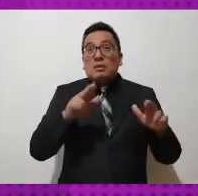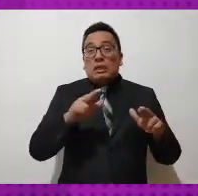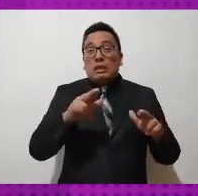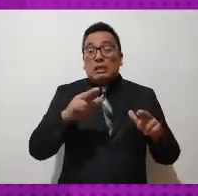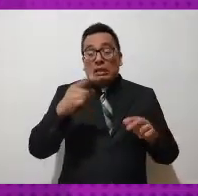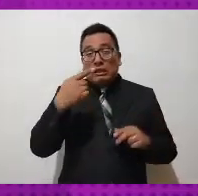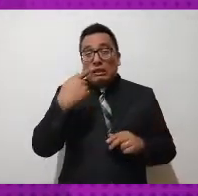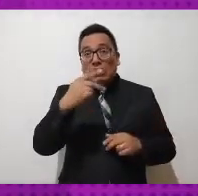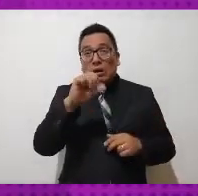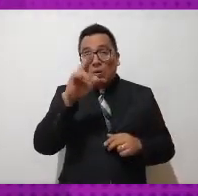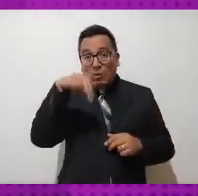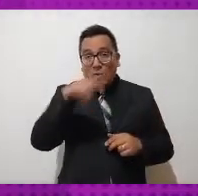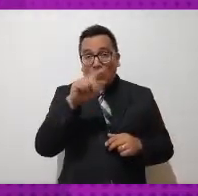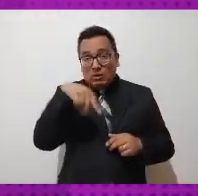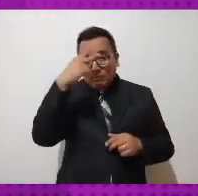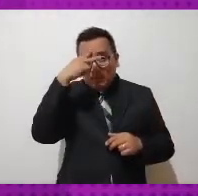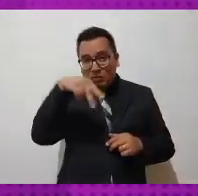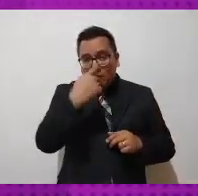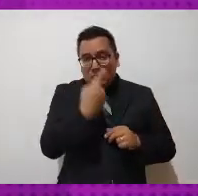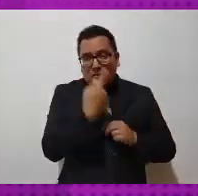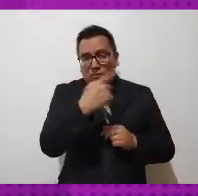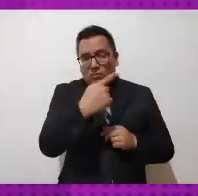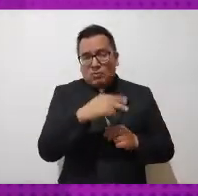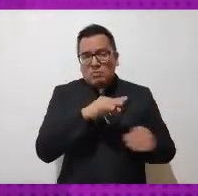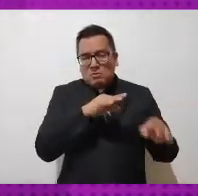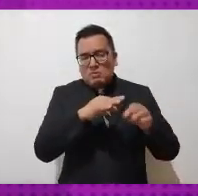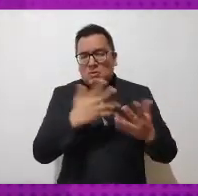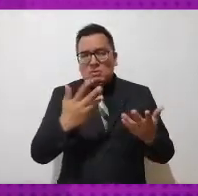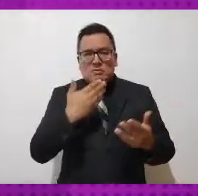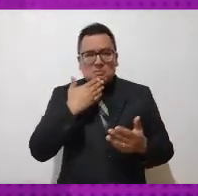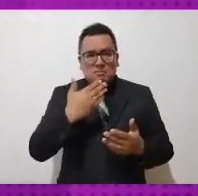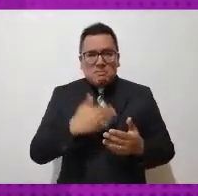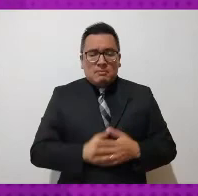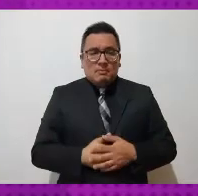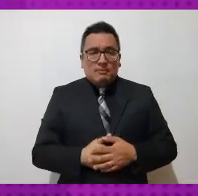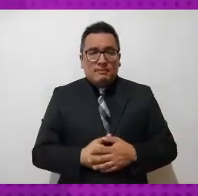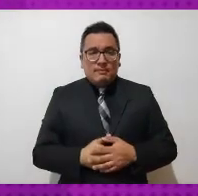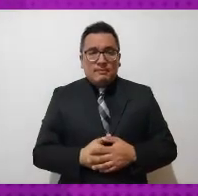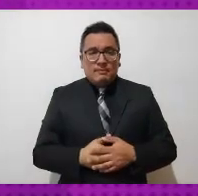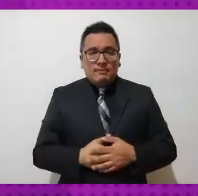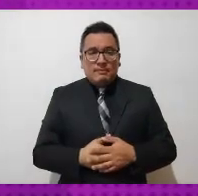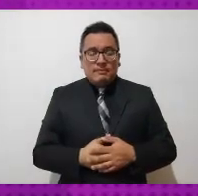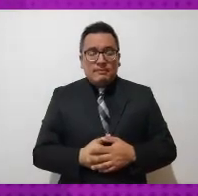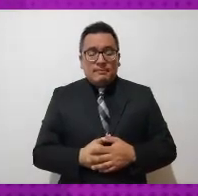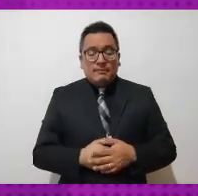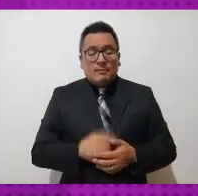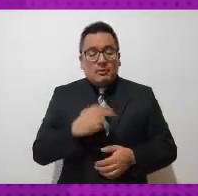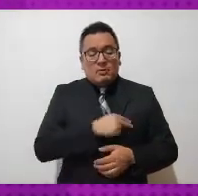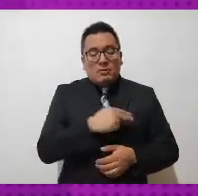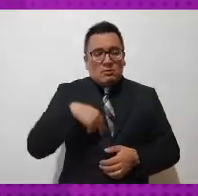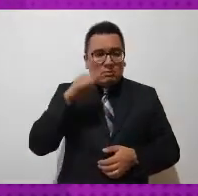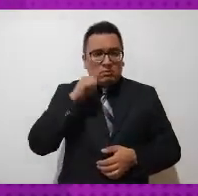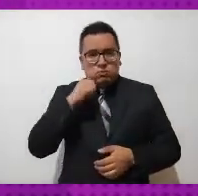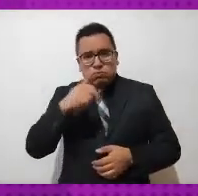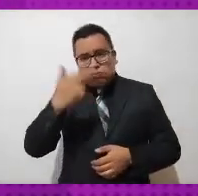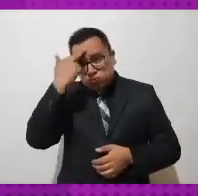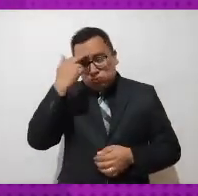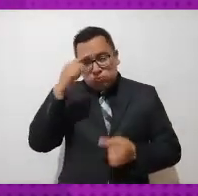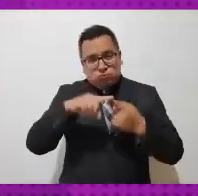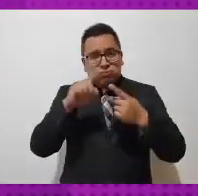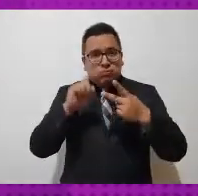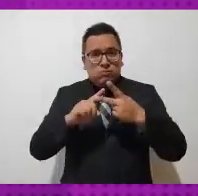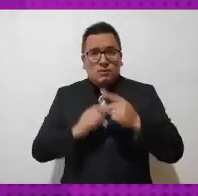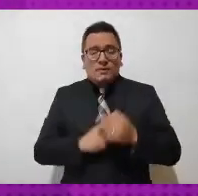de México ante la ONU por el excelente papel que desempeñó. Y aquí, pues siempre recordamos a estas